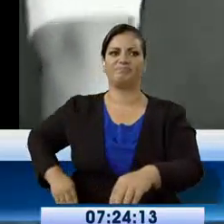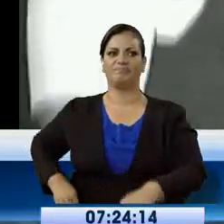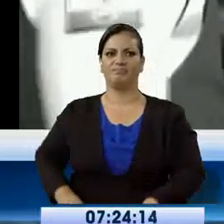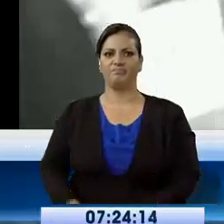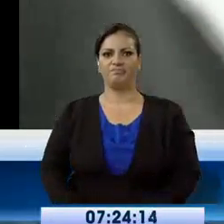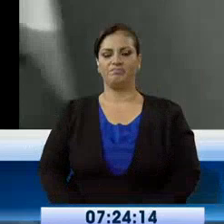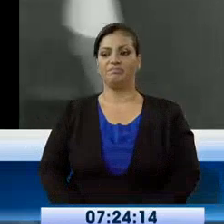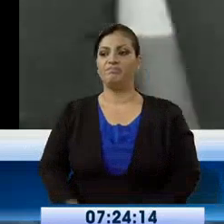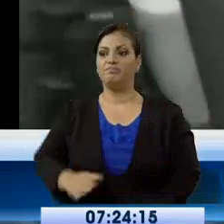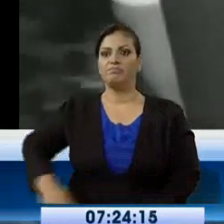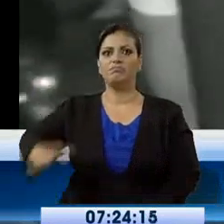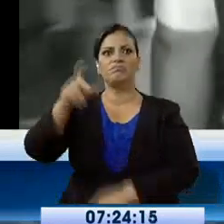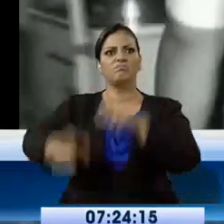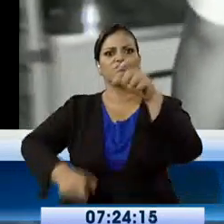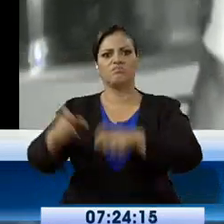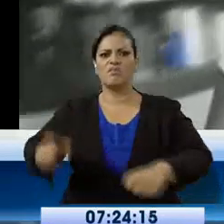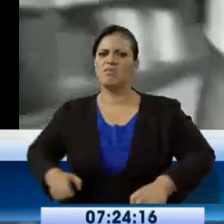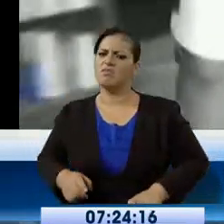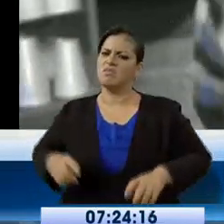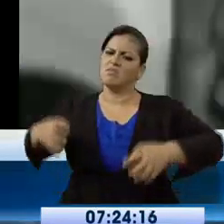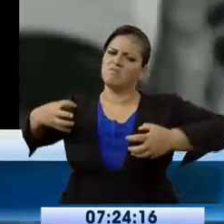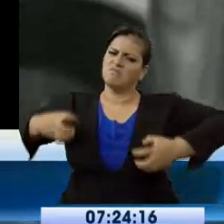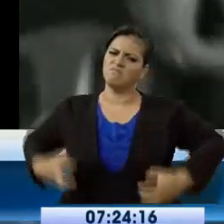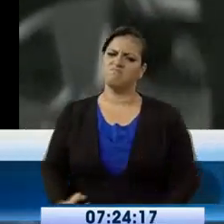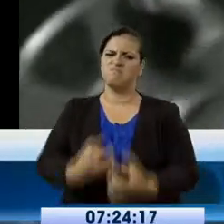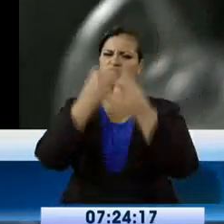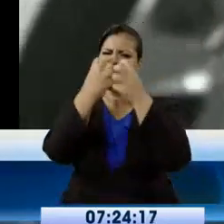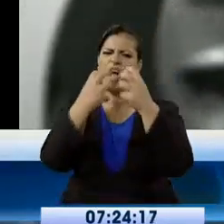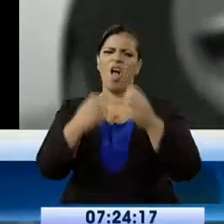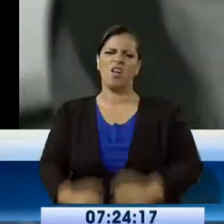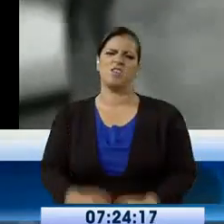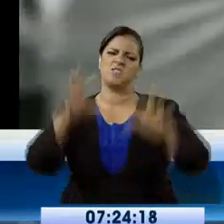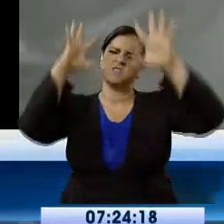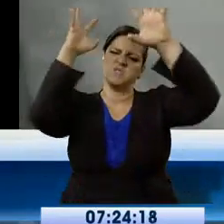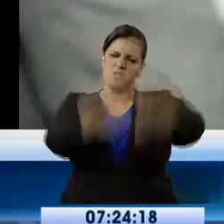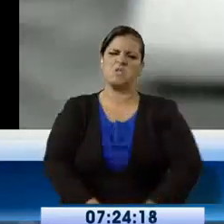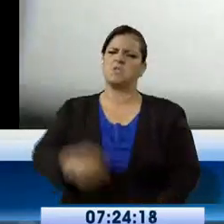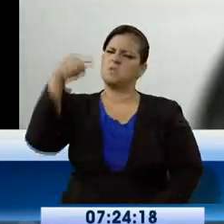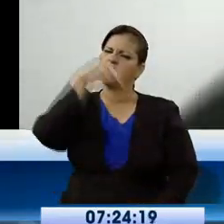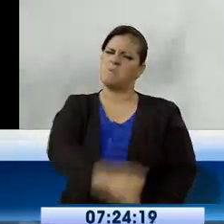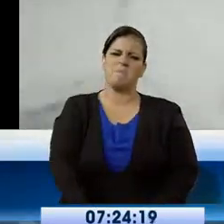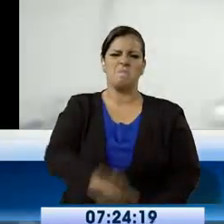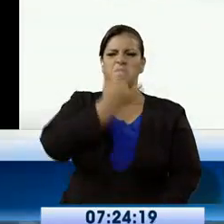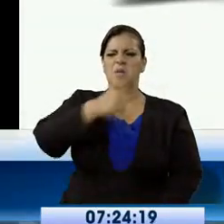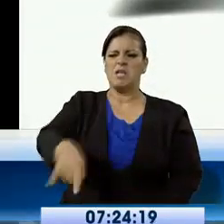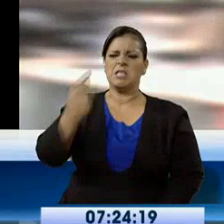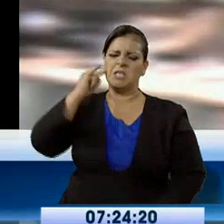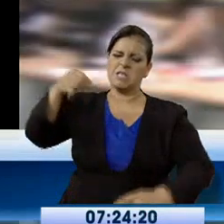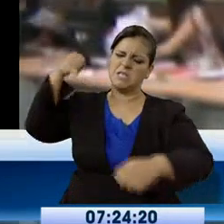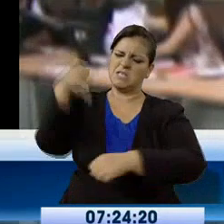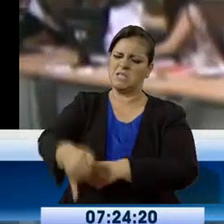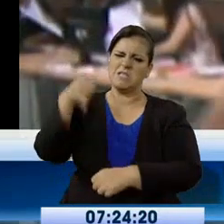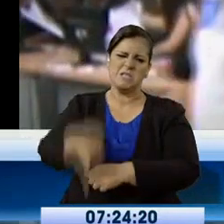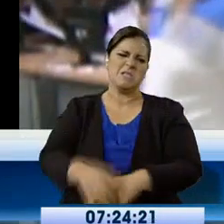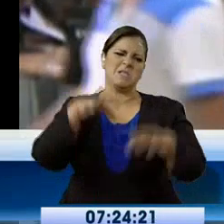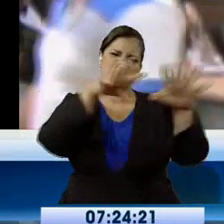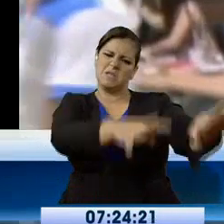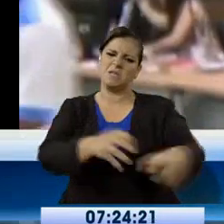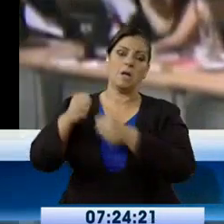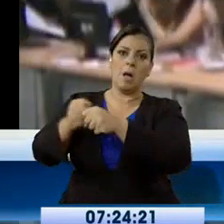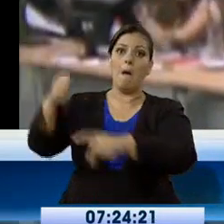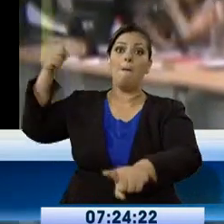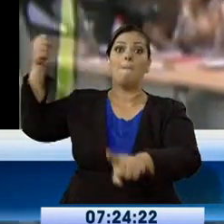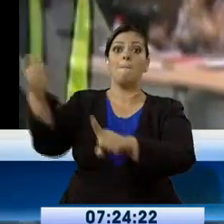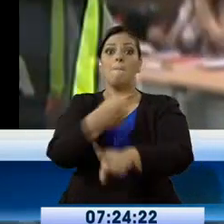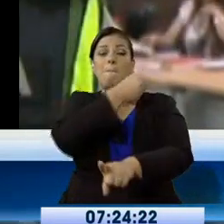los moradores del sector lo tomaron prisionero y de no ser por la intervención policial, otra sería su historia. Y había estado siendo linchado